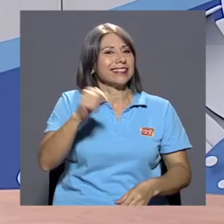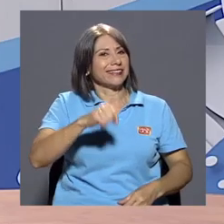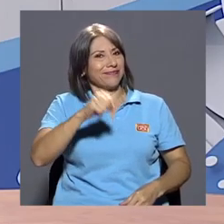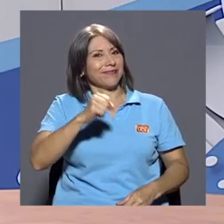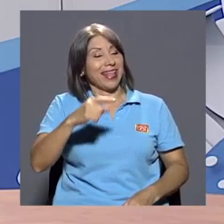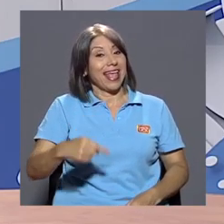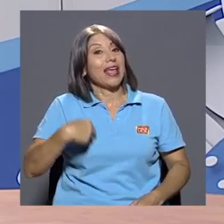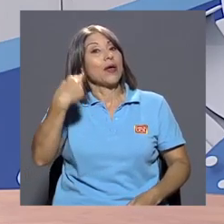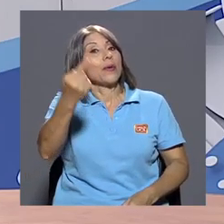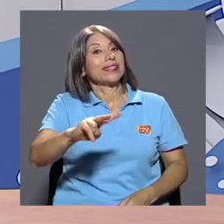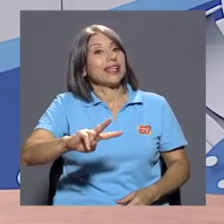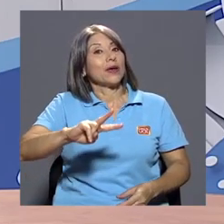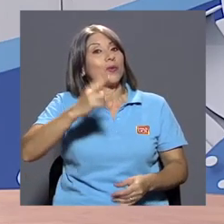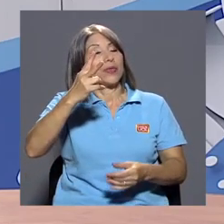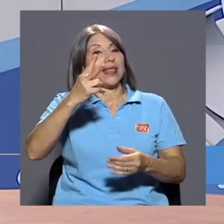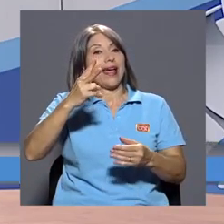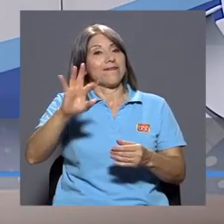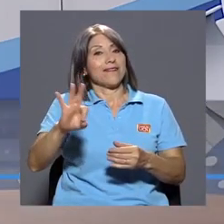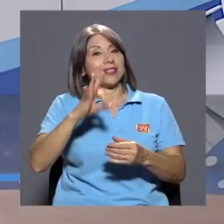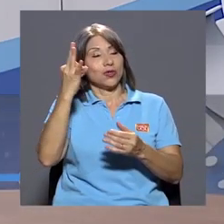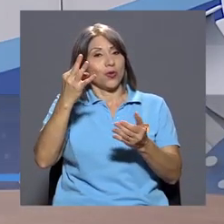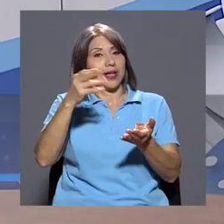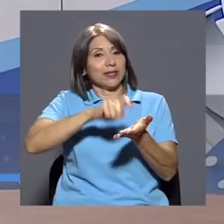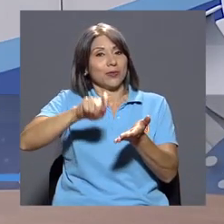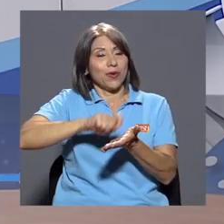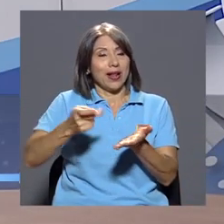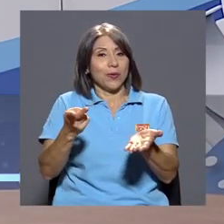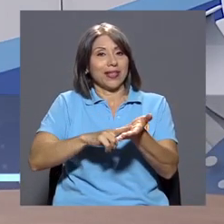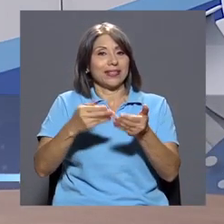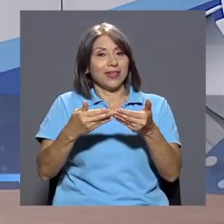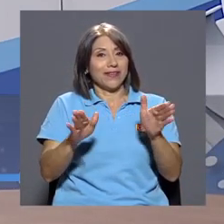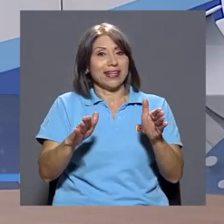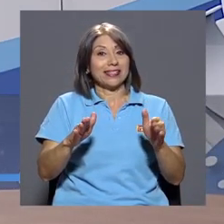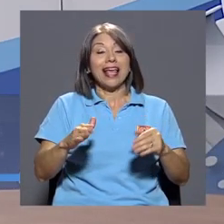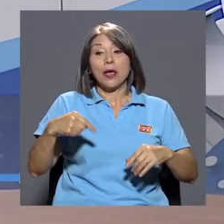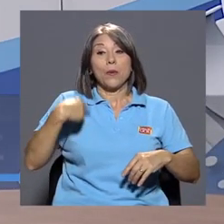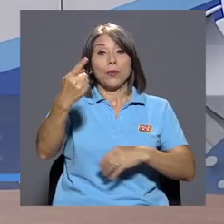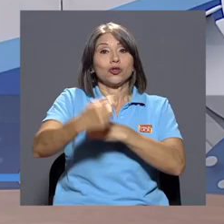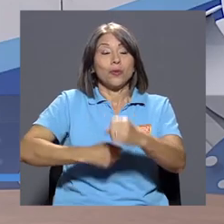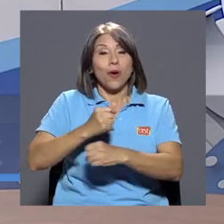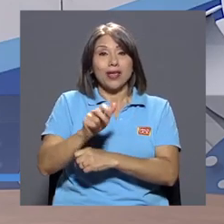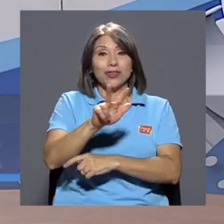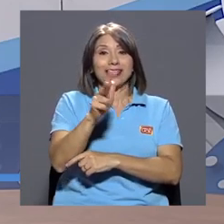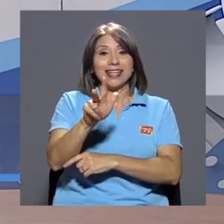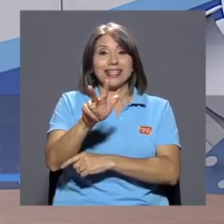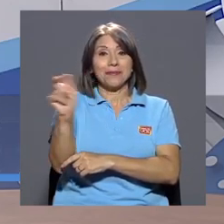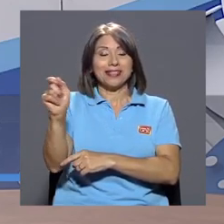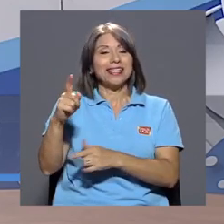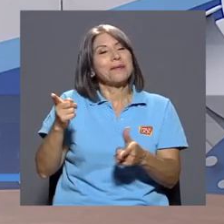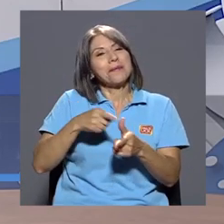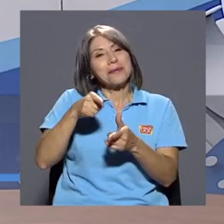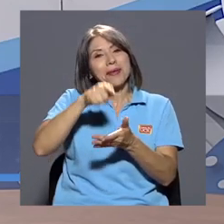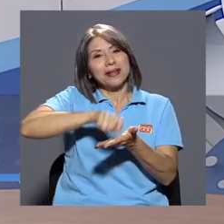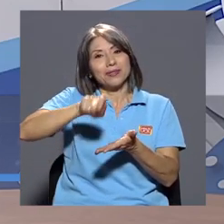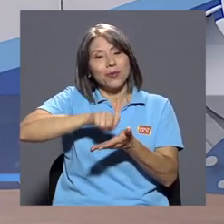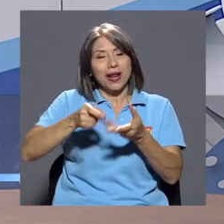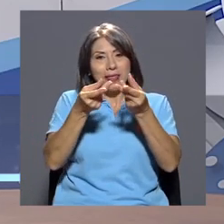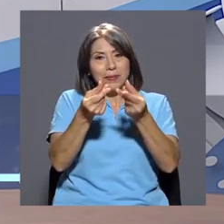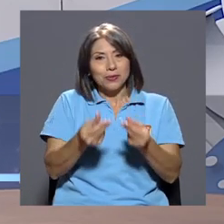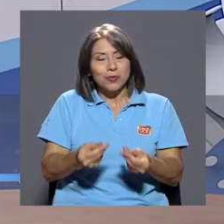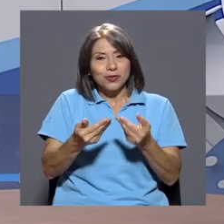una segunda versión de la escuela de contrataciones abiertas y en el primer trimestre del próximo año estaremos trabajando la primera escuela de presupuestos abiertos que es